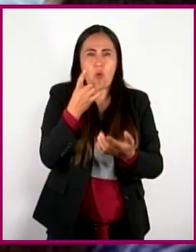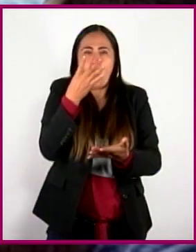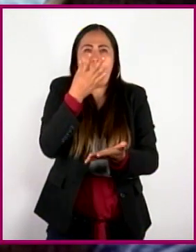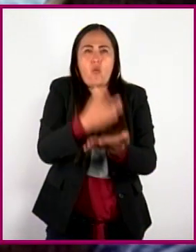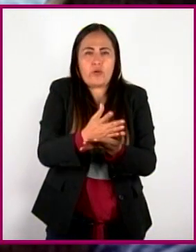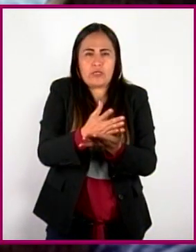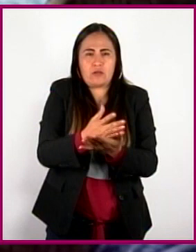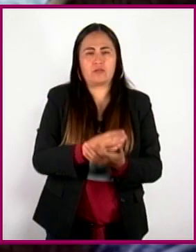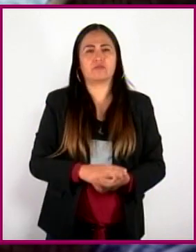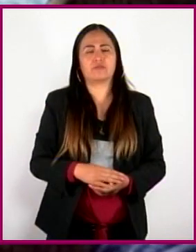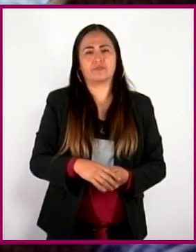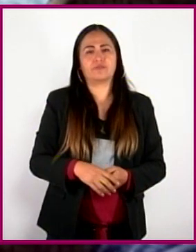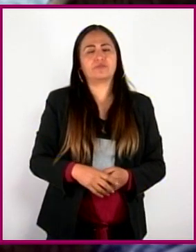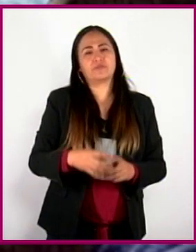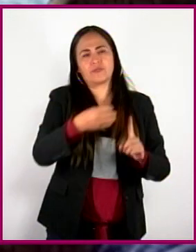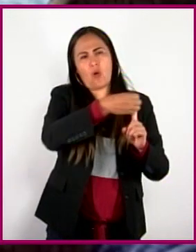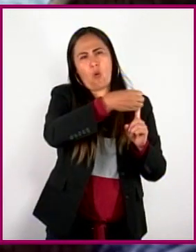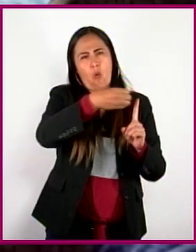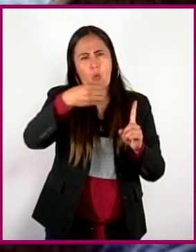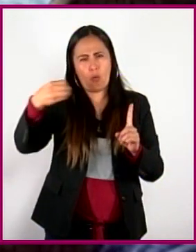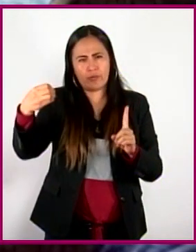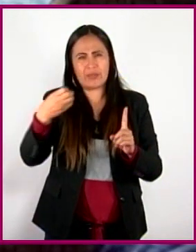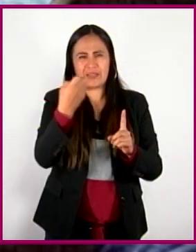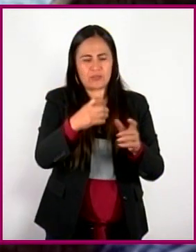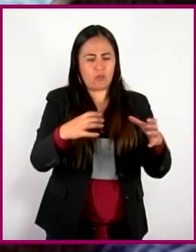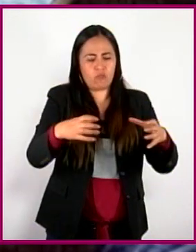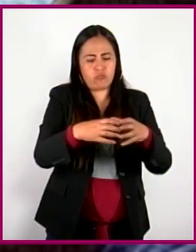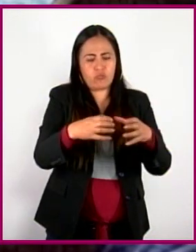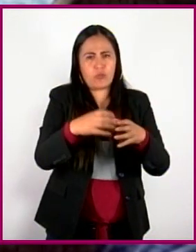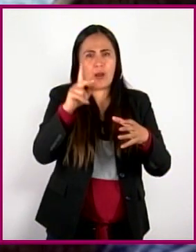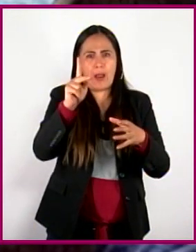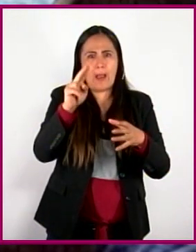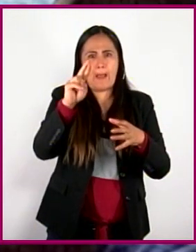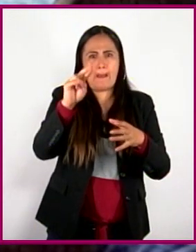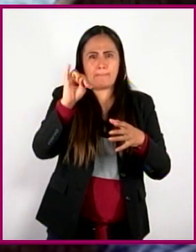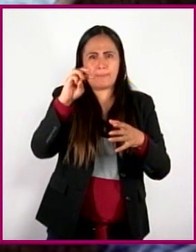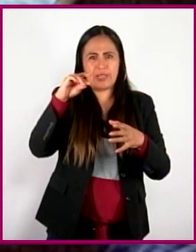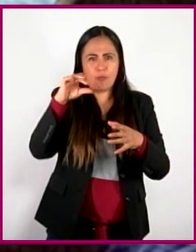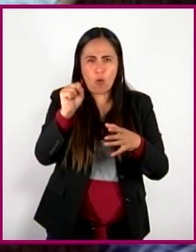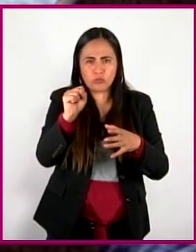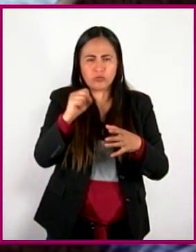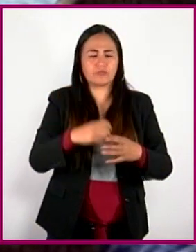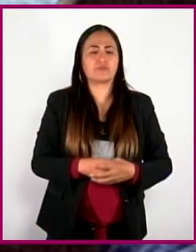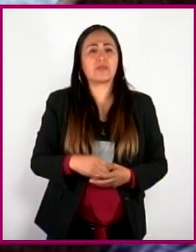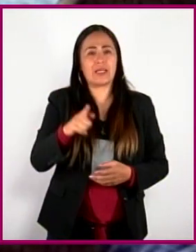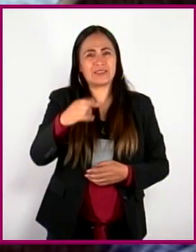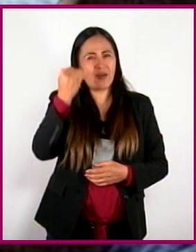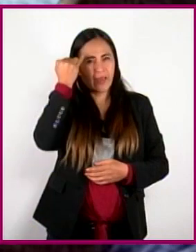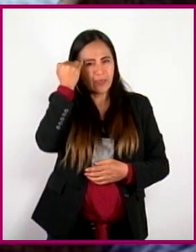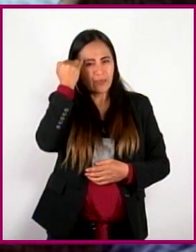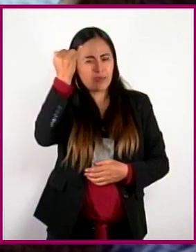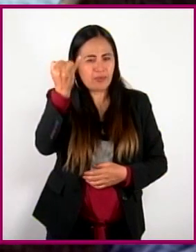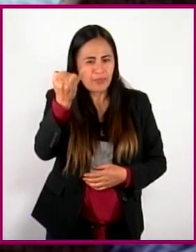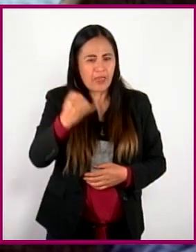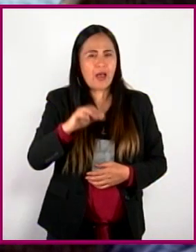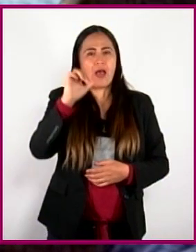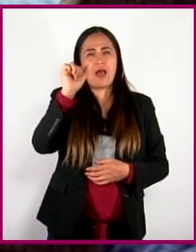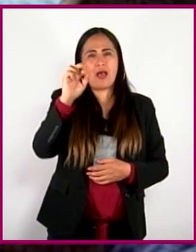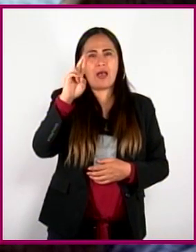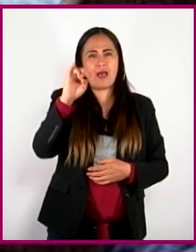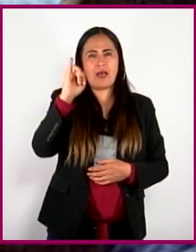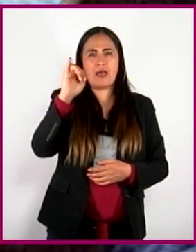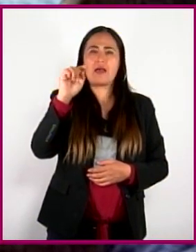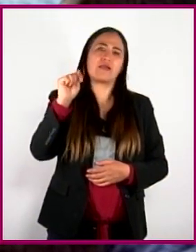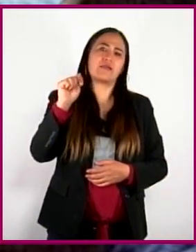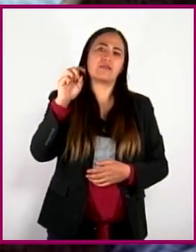salvo el orden, como un producto de números primos. A esta afirmación se le conoce como el teorema fundamental de la aritmética.